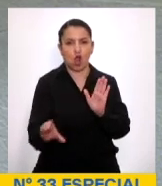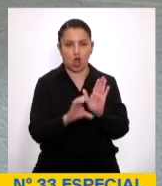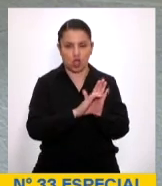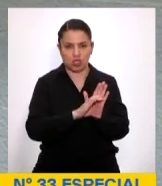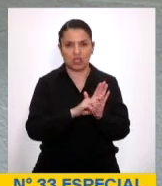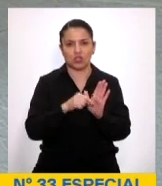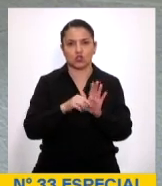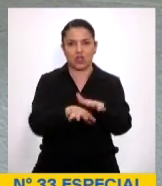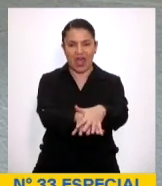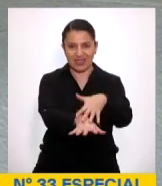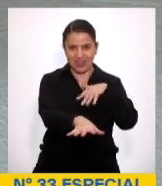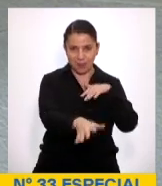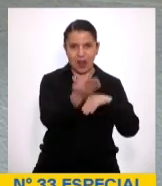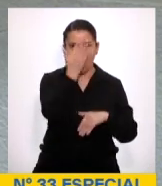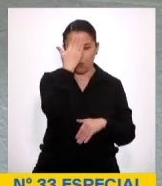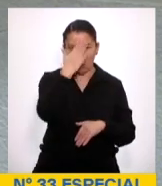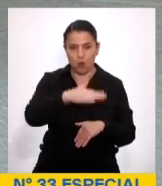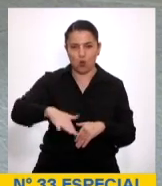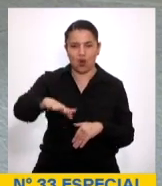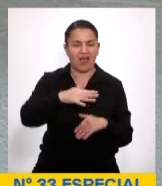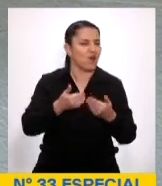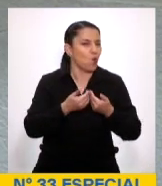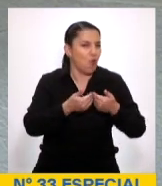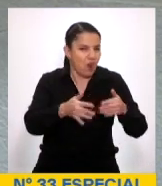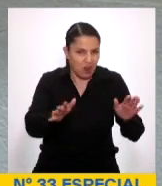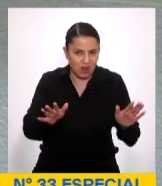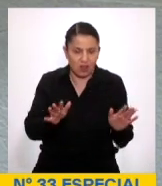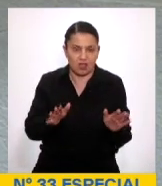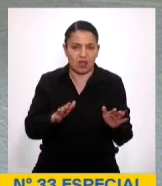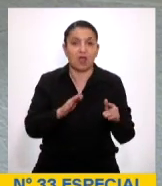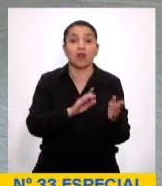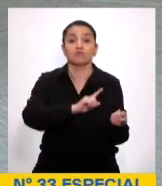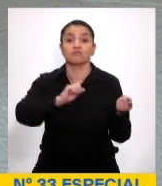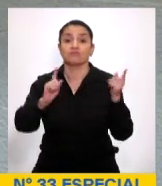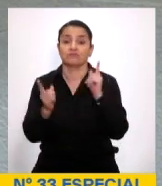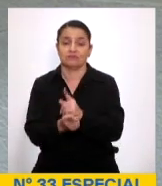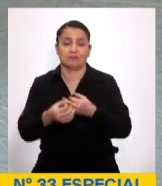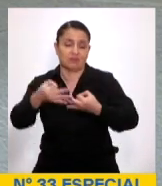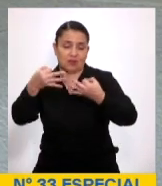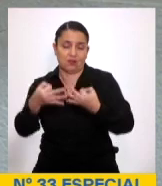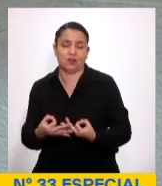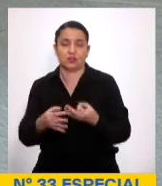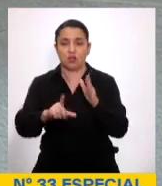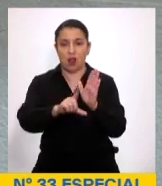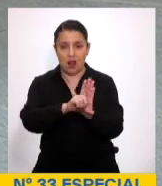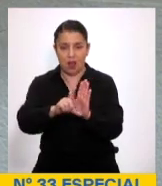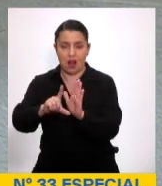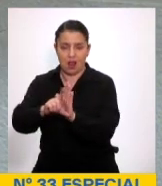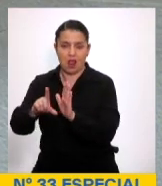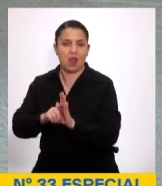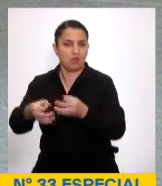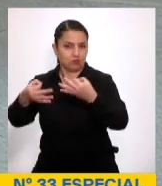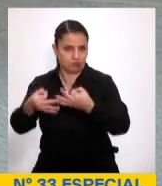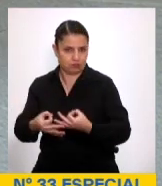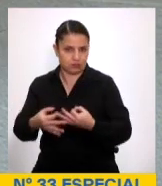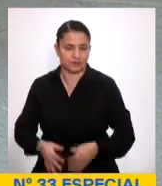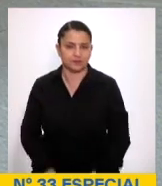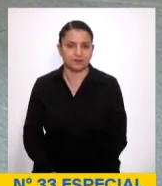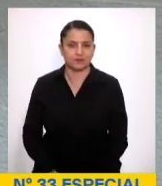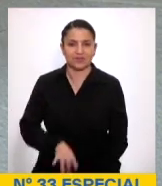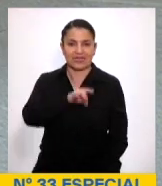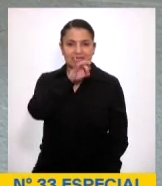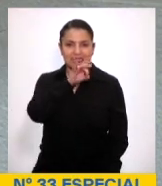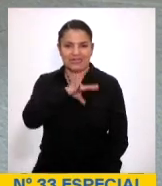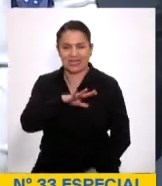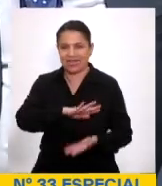de asambleas populares por doquier dando a paso a la confirmación de cuerpos legislativos propiamente tal tanto en Chile